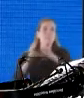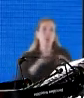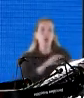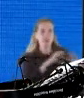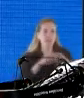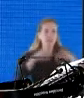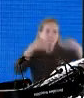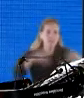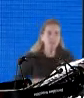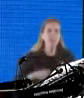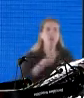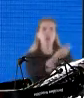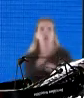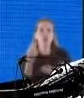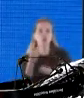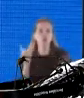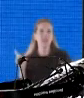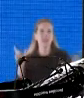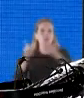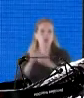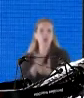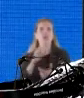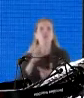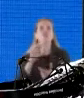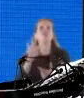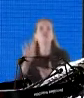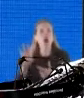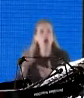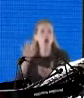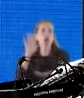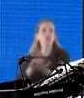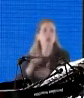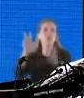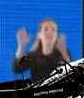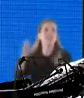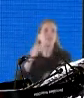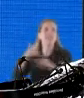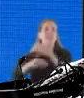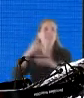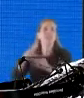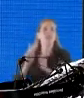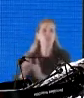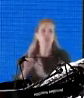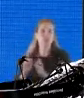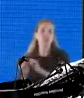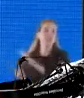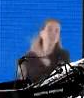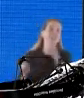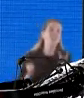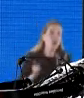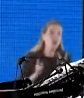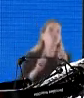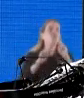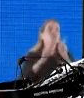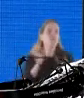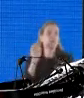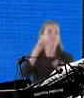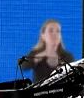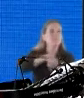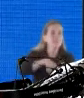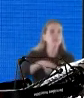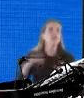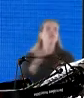deben desarrollar políticas desde lo nacional para cumplir estos objetivos. De nada sirve tener grandes acuerdos